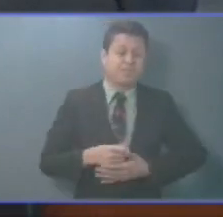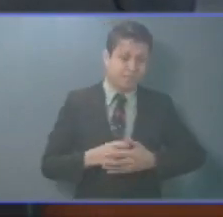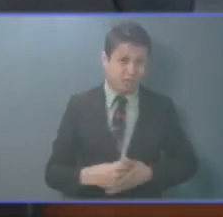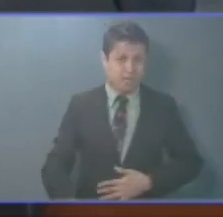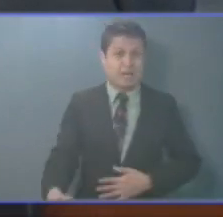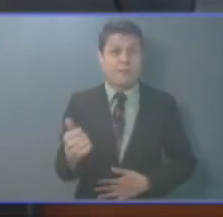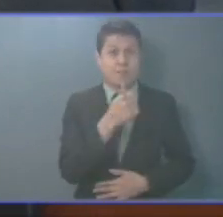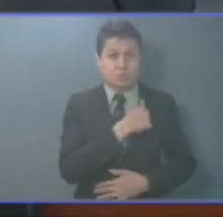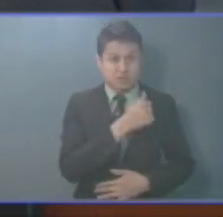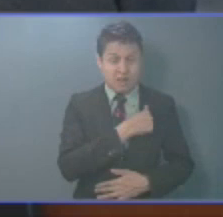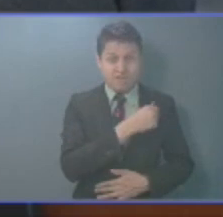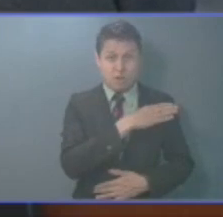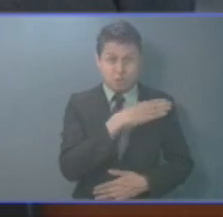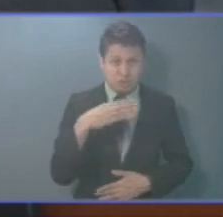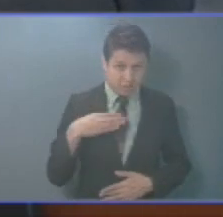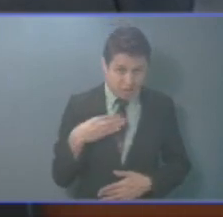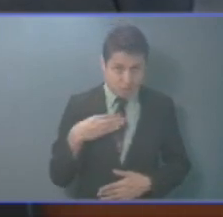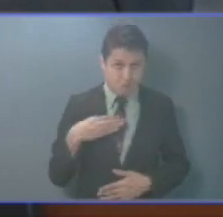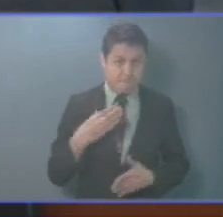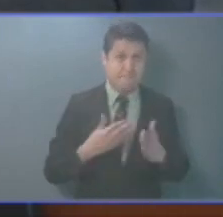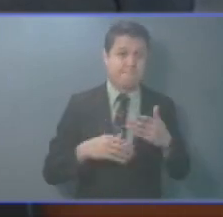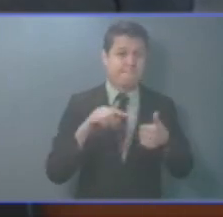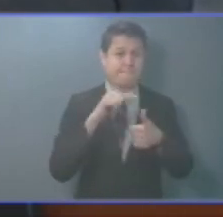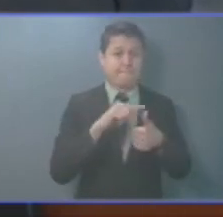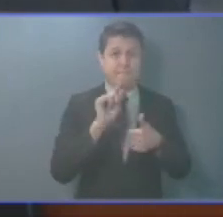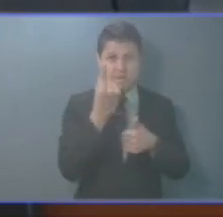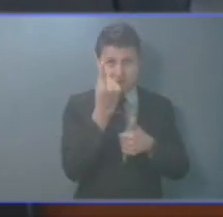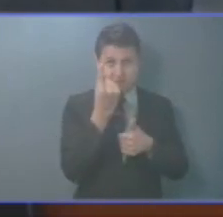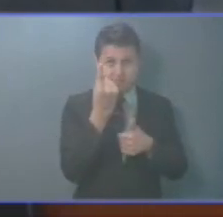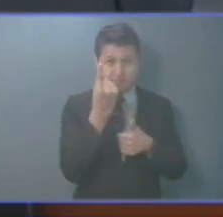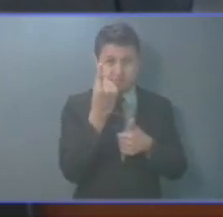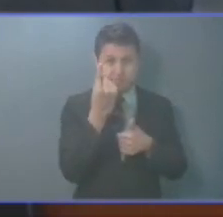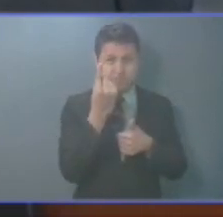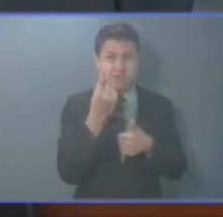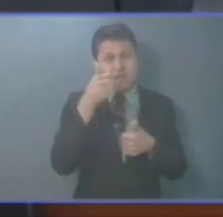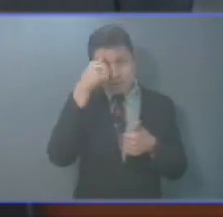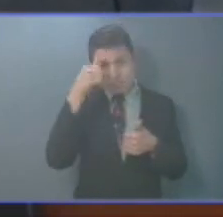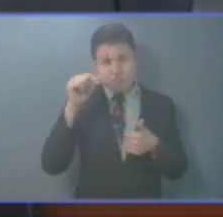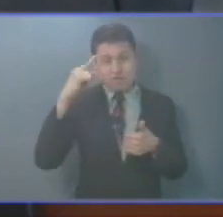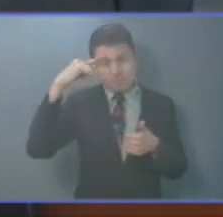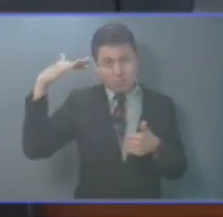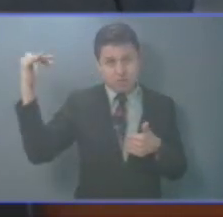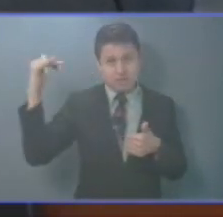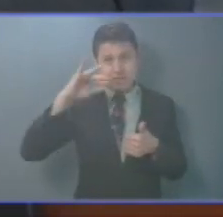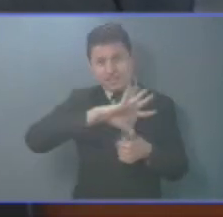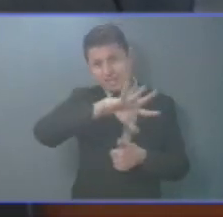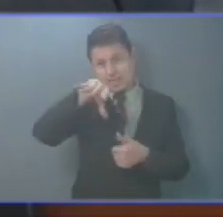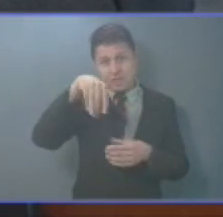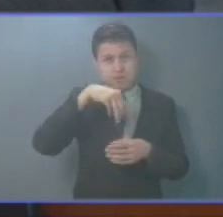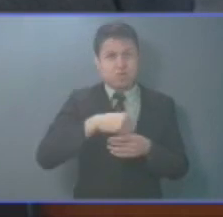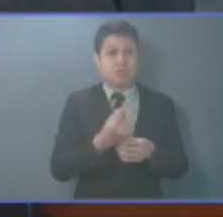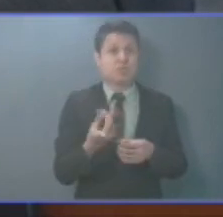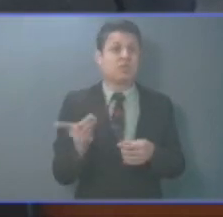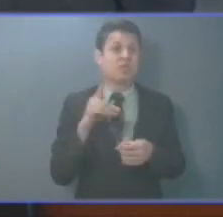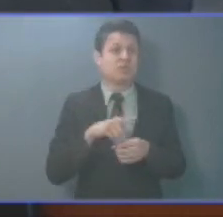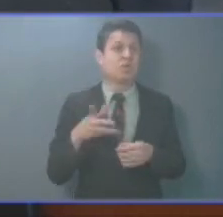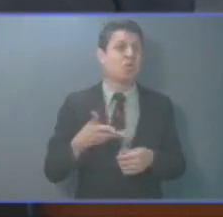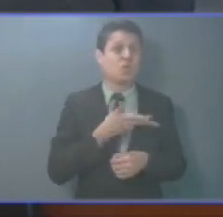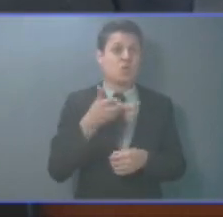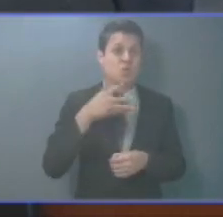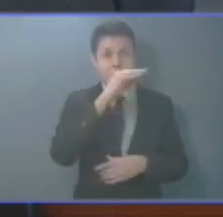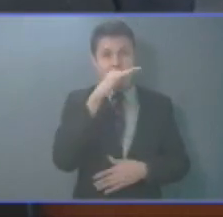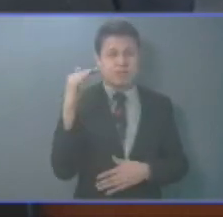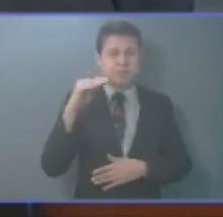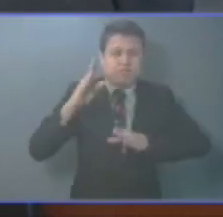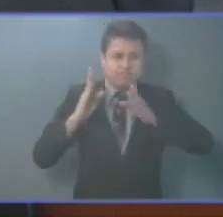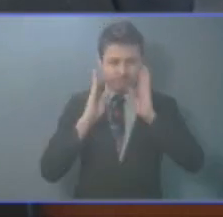principales las siguientes. A. Formular y aprobar la Política Nacional de Inclusión para Personas con Discapacidad basada